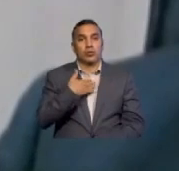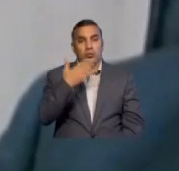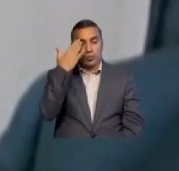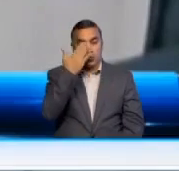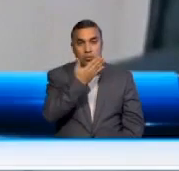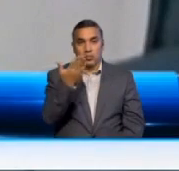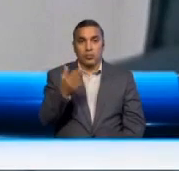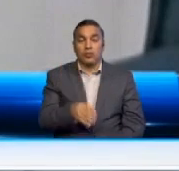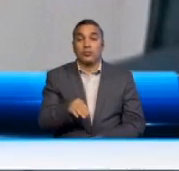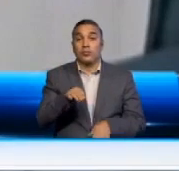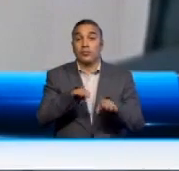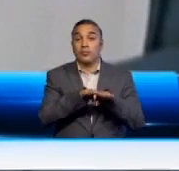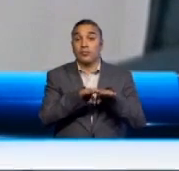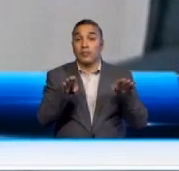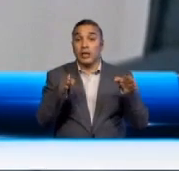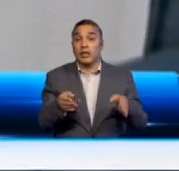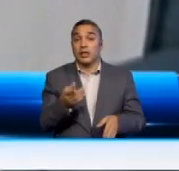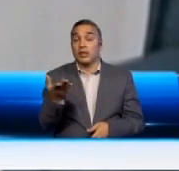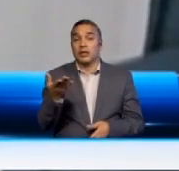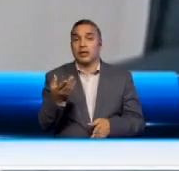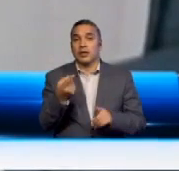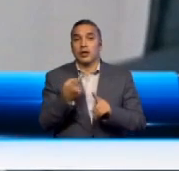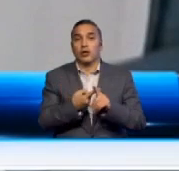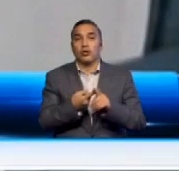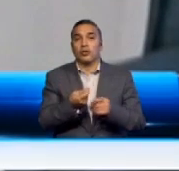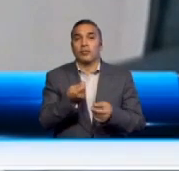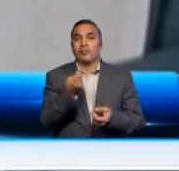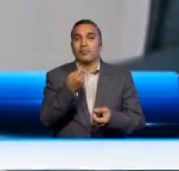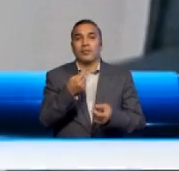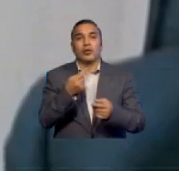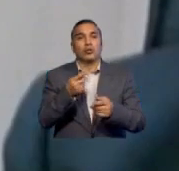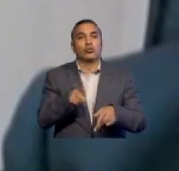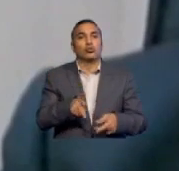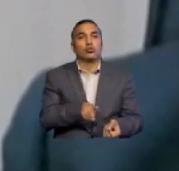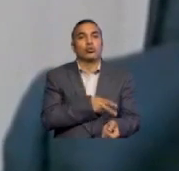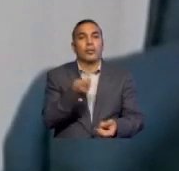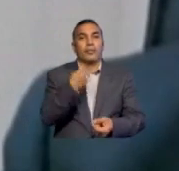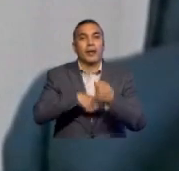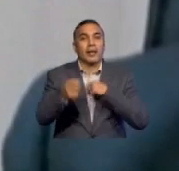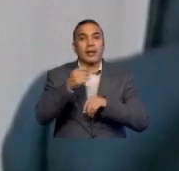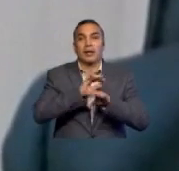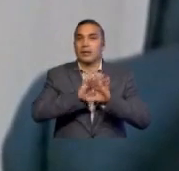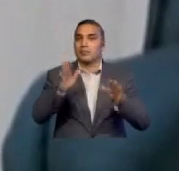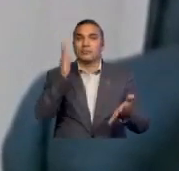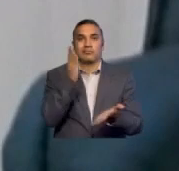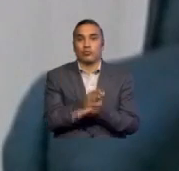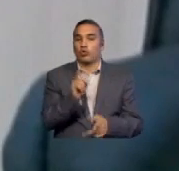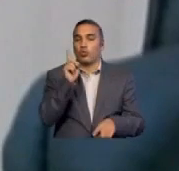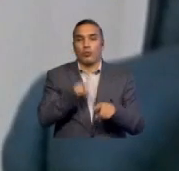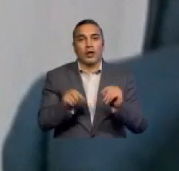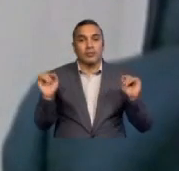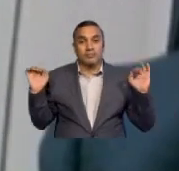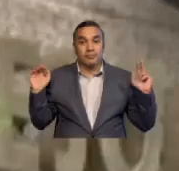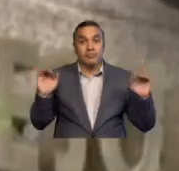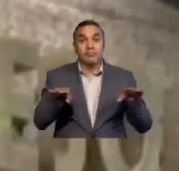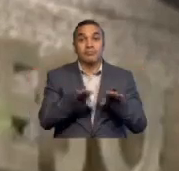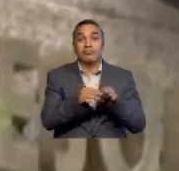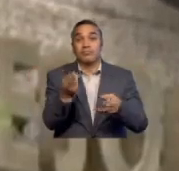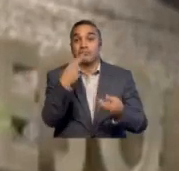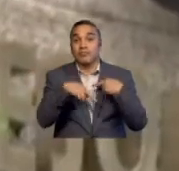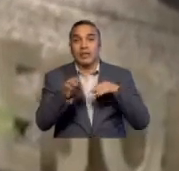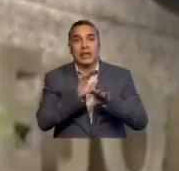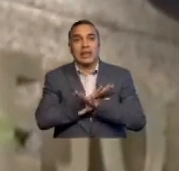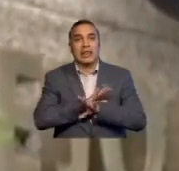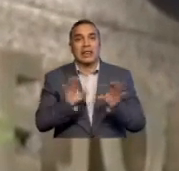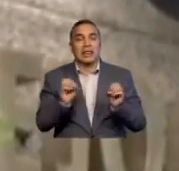los recintos electorales se acostumbran las ventas ambulantes en el día del proceso. Y eso ya no podrá ser posible. Este